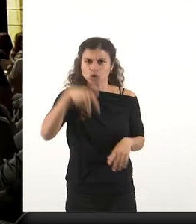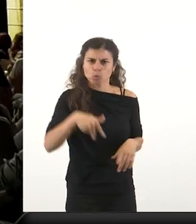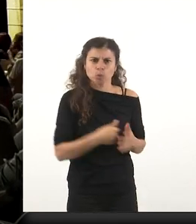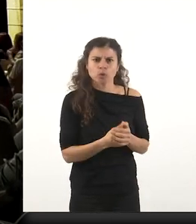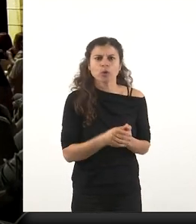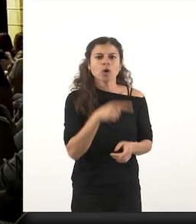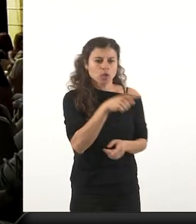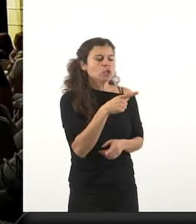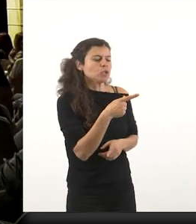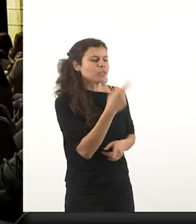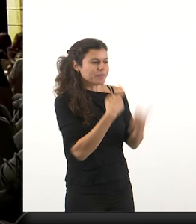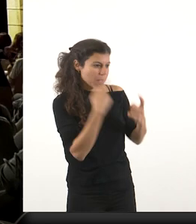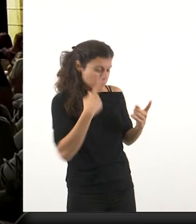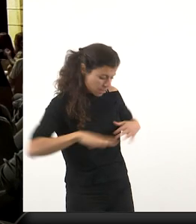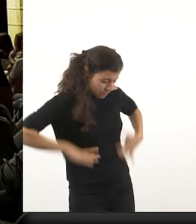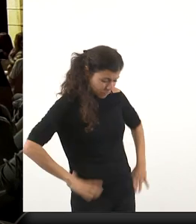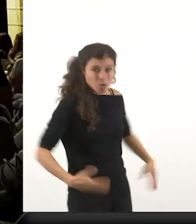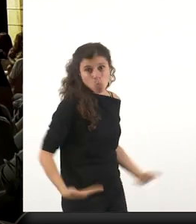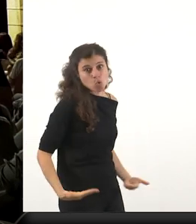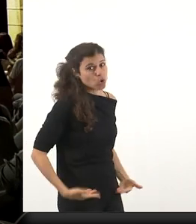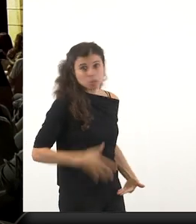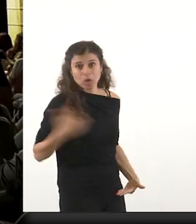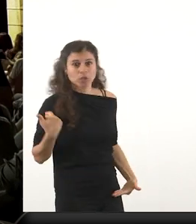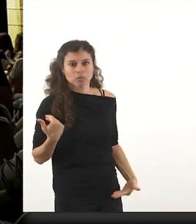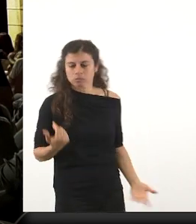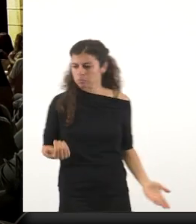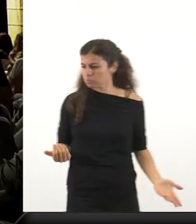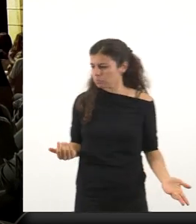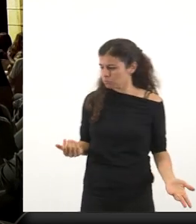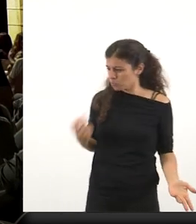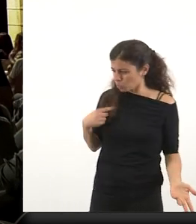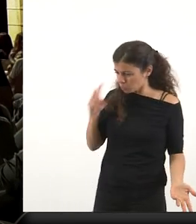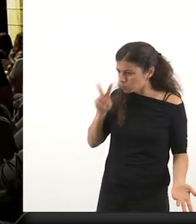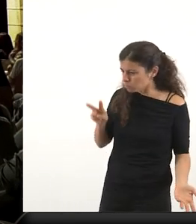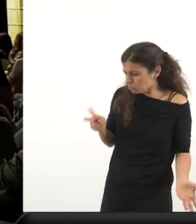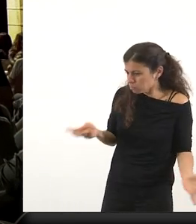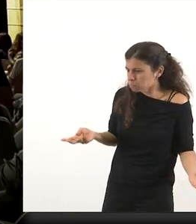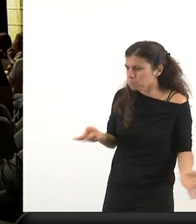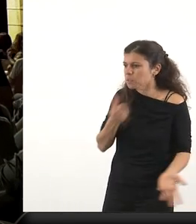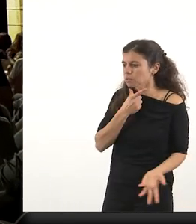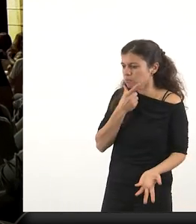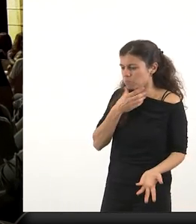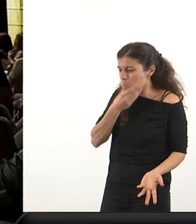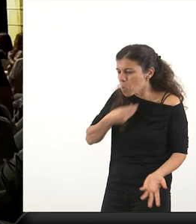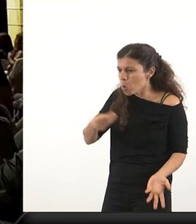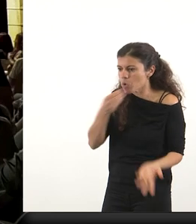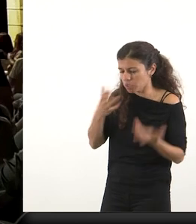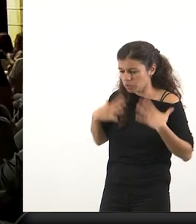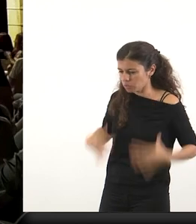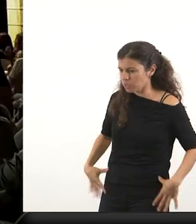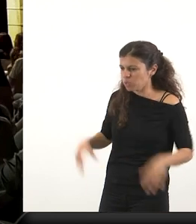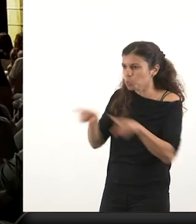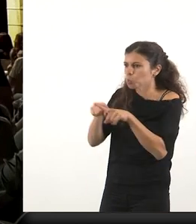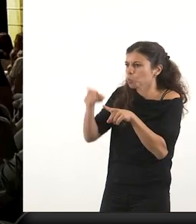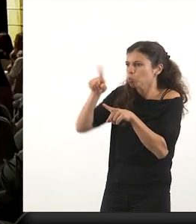mira qué vestido. Es muy corto, pero se me mira así, ¿verdad? Porque a lo mejor si me agacho, pues te estoy mirando así porque el vestido te queda tan precioso y tan bonito como tú eres